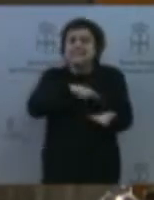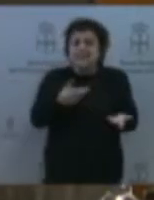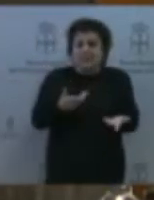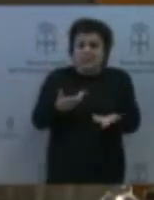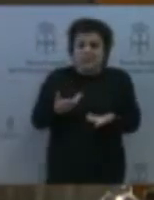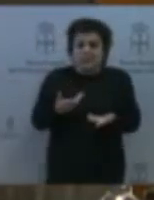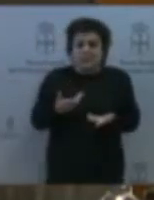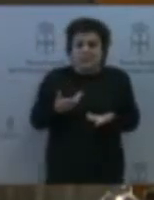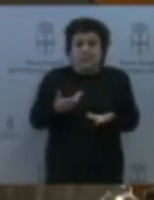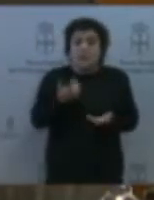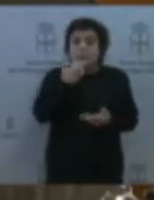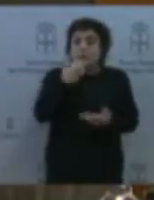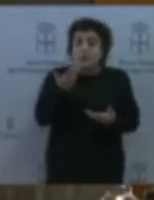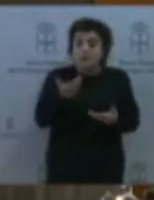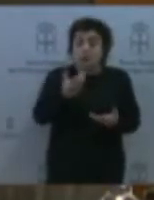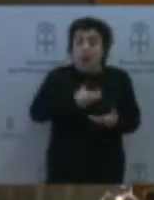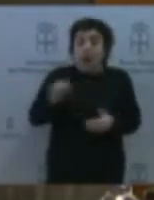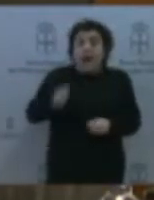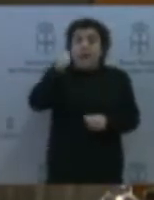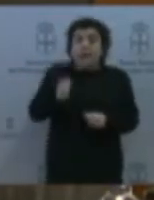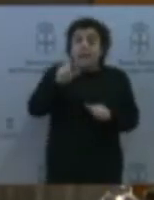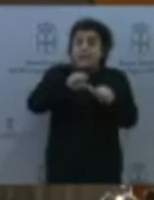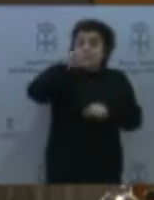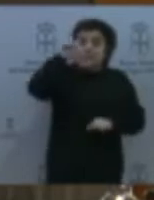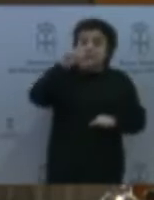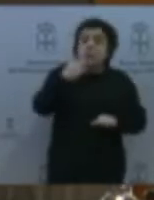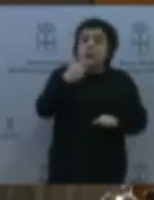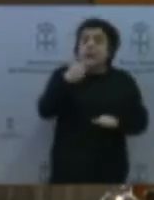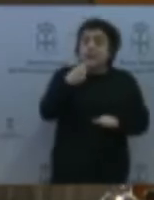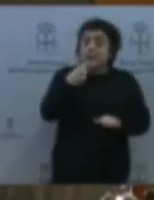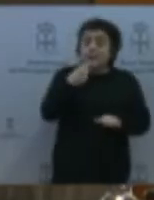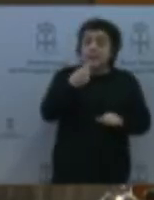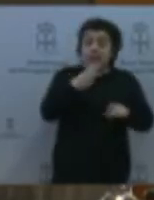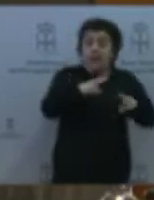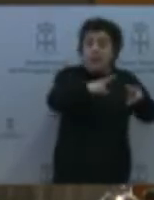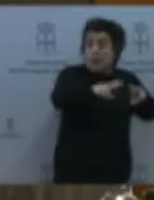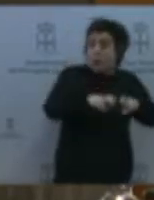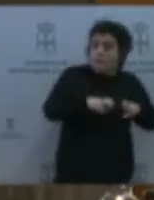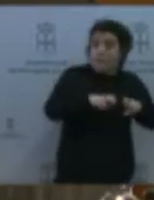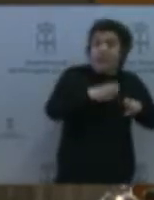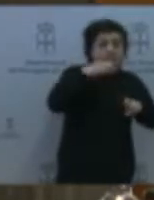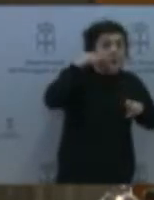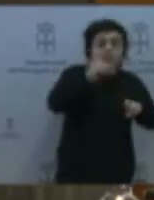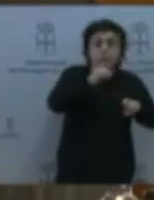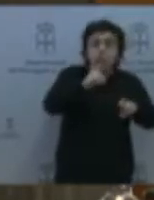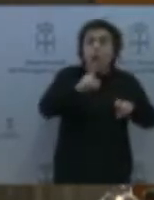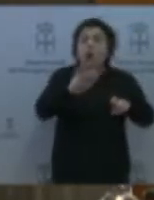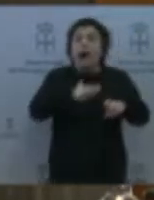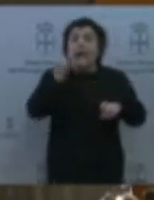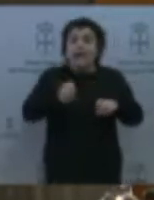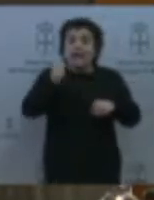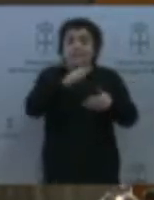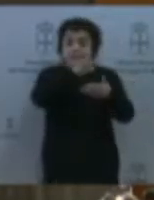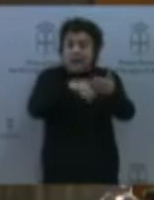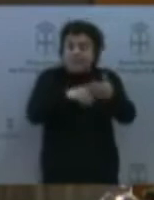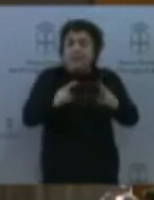Gijón a decir que no se comprase en Amazon, a la alcaldesa de Barcelona a decir que no se comprase en Amazon o a la alcaldesa de París a decir que no se comprase en Amazon para proteger al comercio